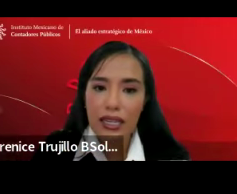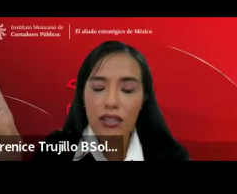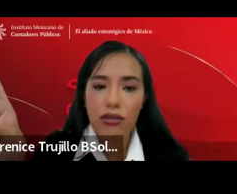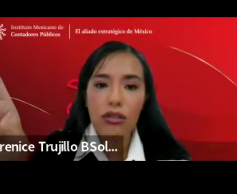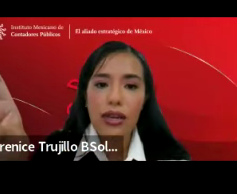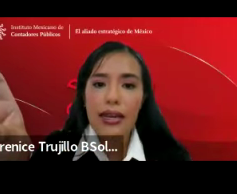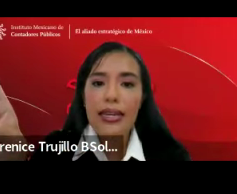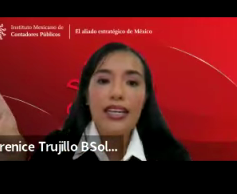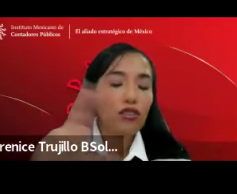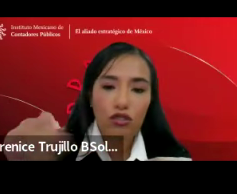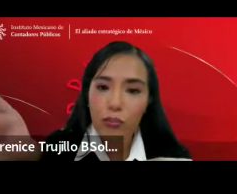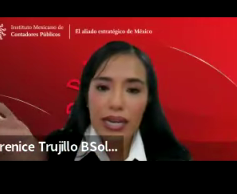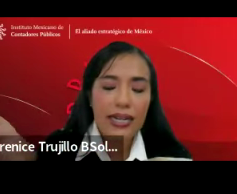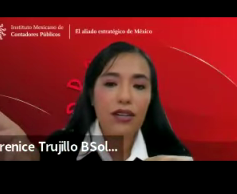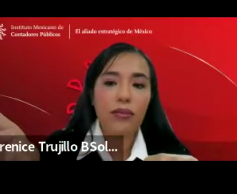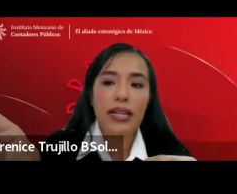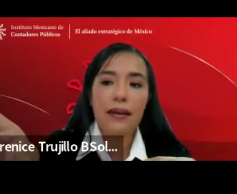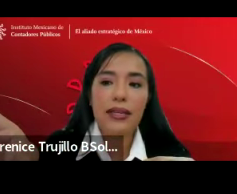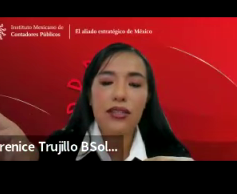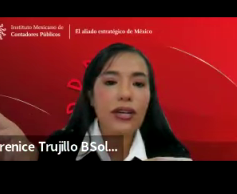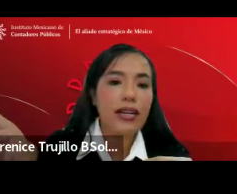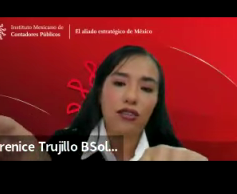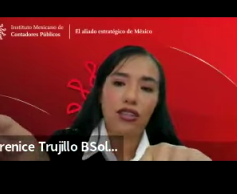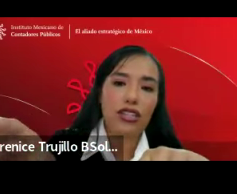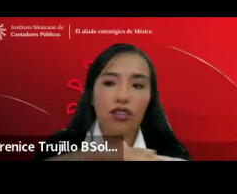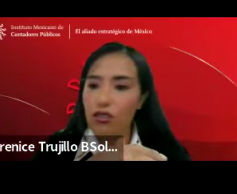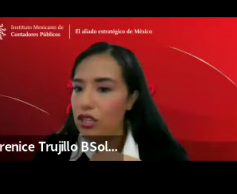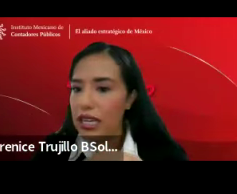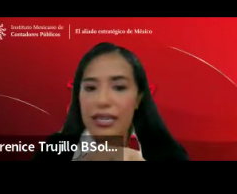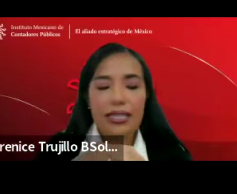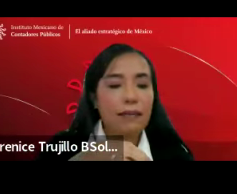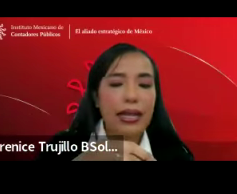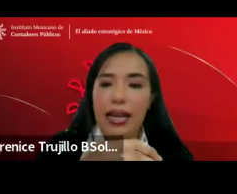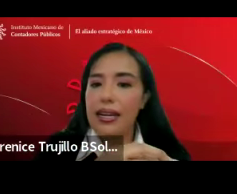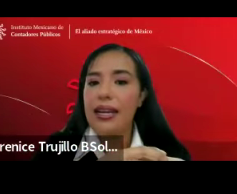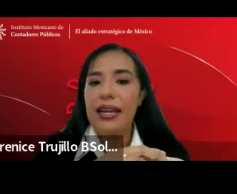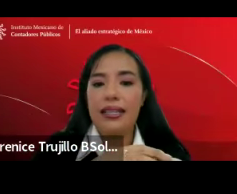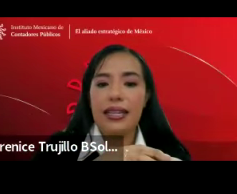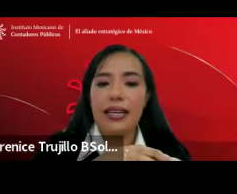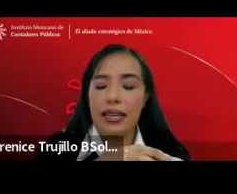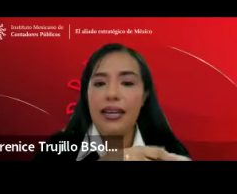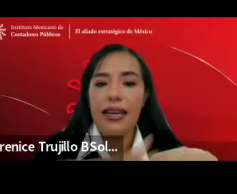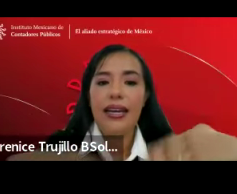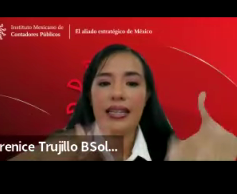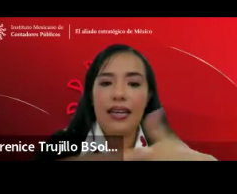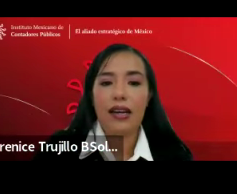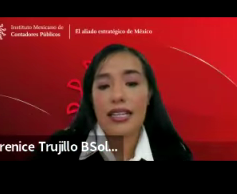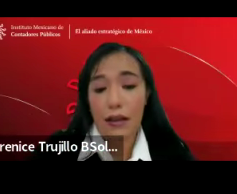montos pequeñitos y no superan el umbral de aviso, entonces no tienes que mandar